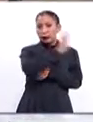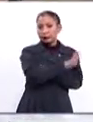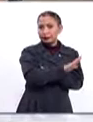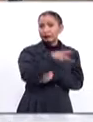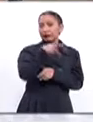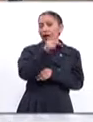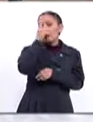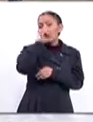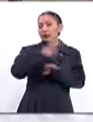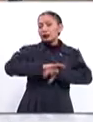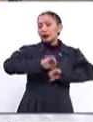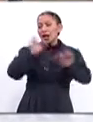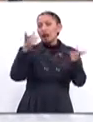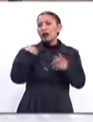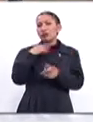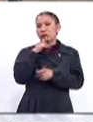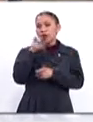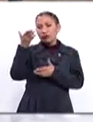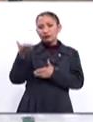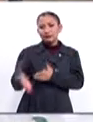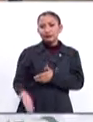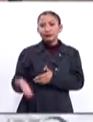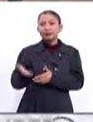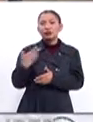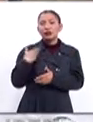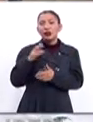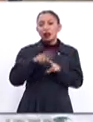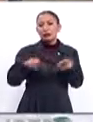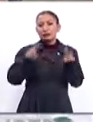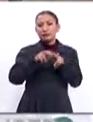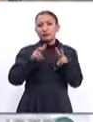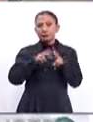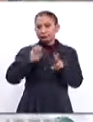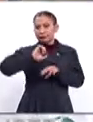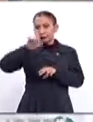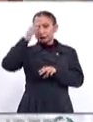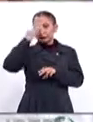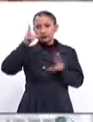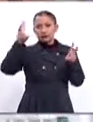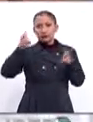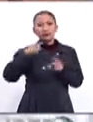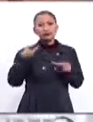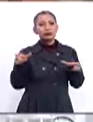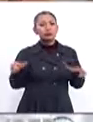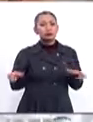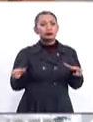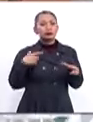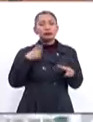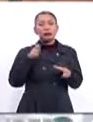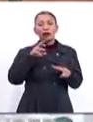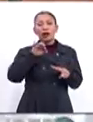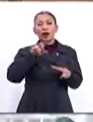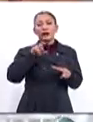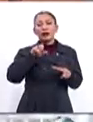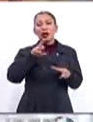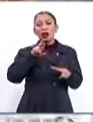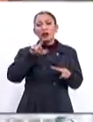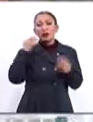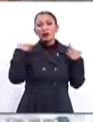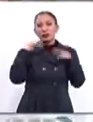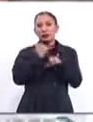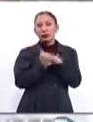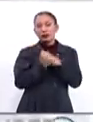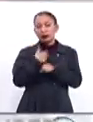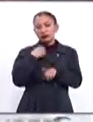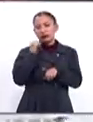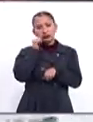Pero para darnos más detalles, ¿quién mejor que el analista y especialista en temas de seguridad, el doctor Javier Oliva, profesor e